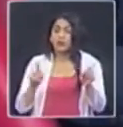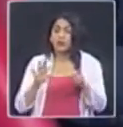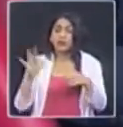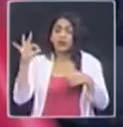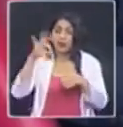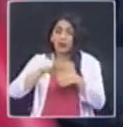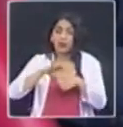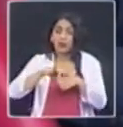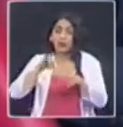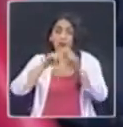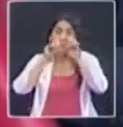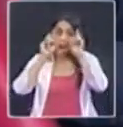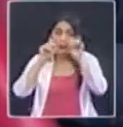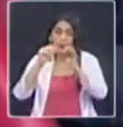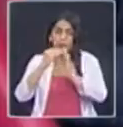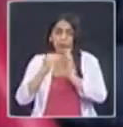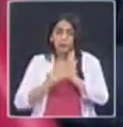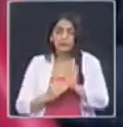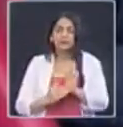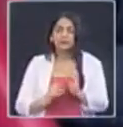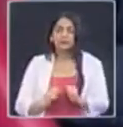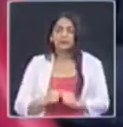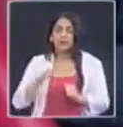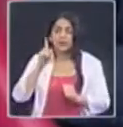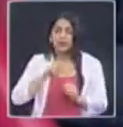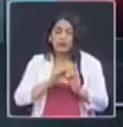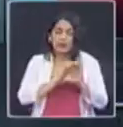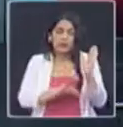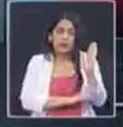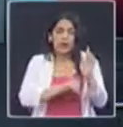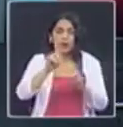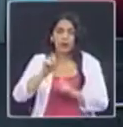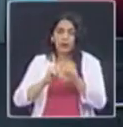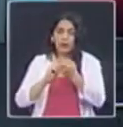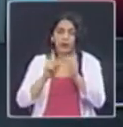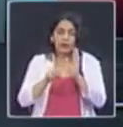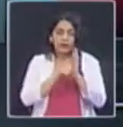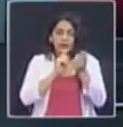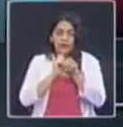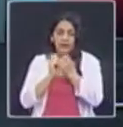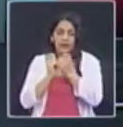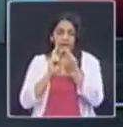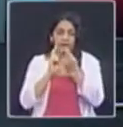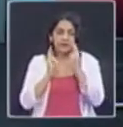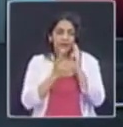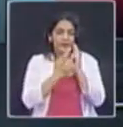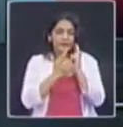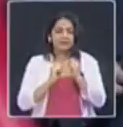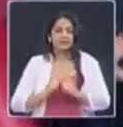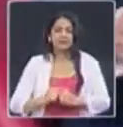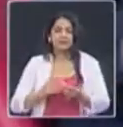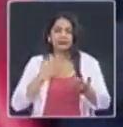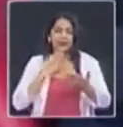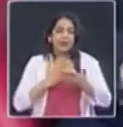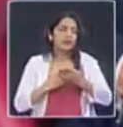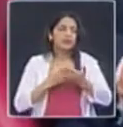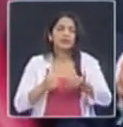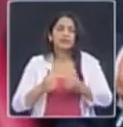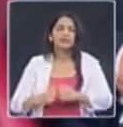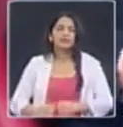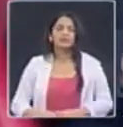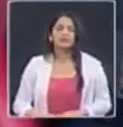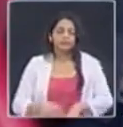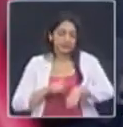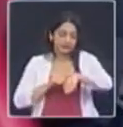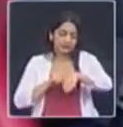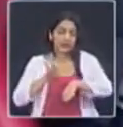y que requiere pues obviamente de reformas en la constitución algunas preguntas posteriormente al servidor de gracia doctor otis que tenga buen día el doctor andrés son esas son las siete de la mañana